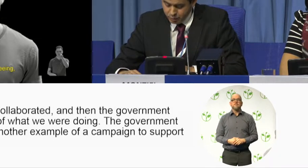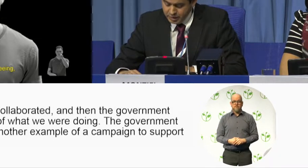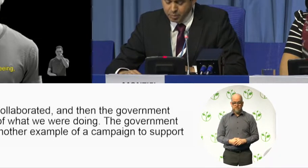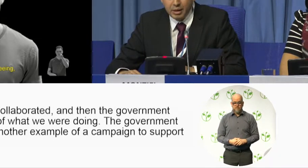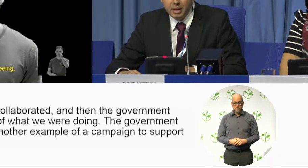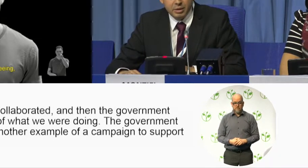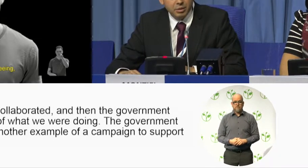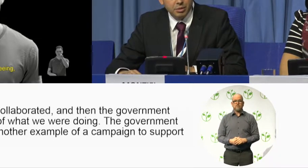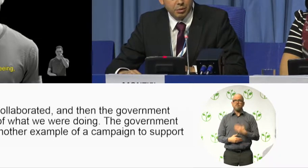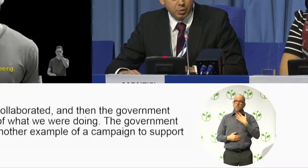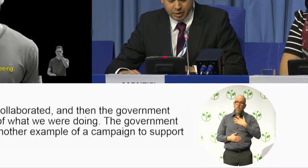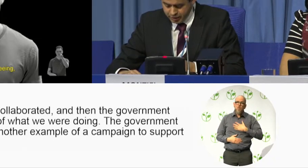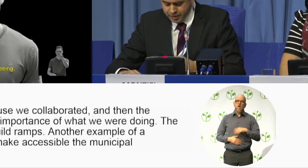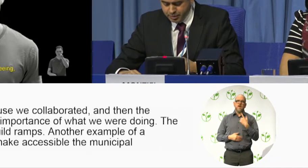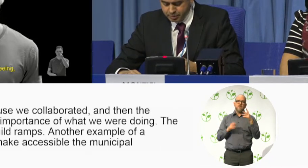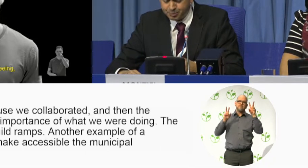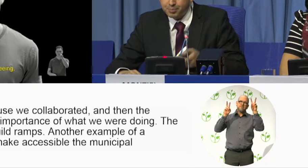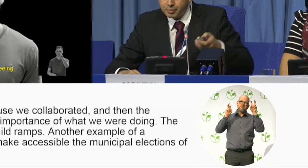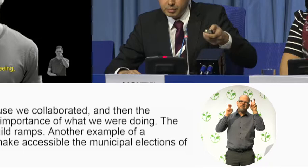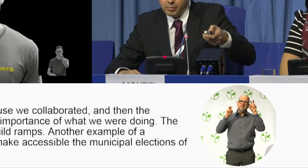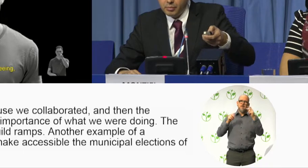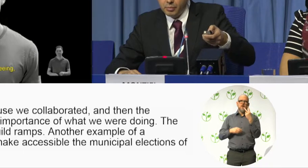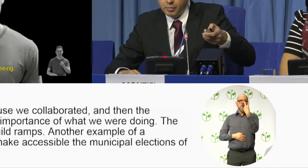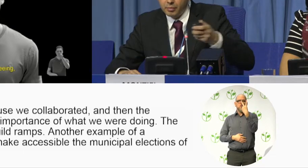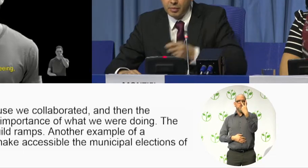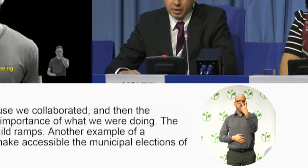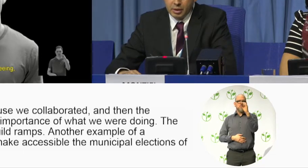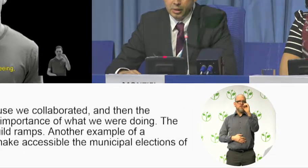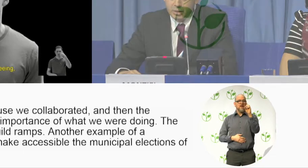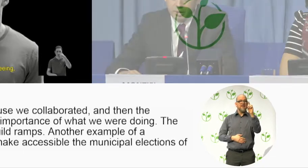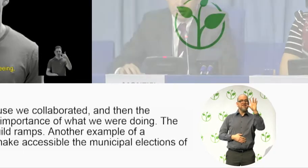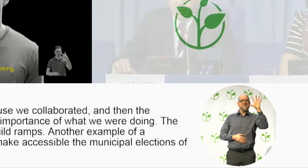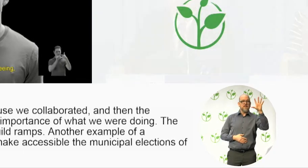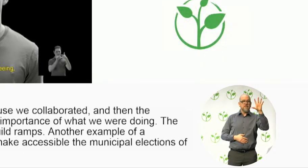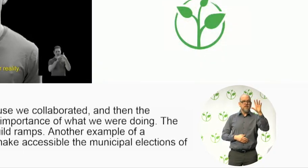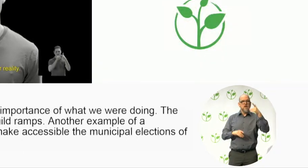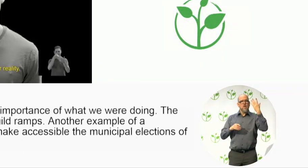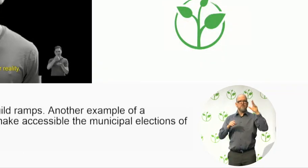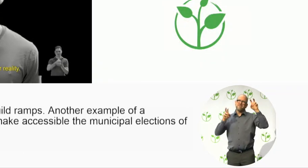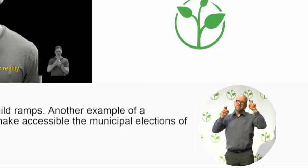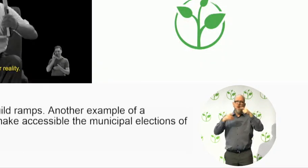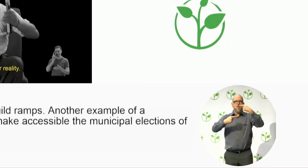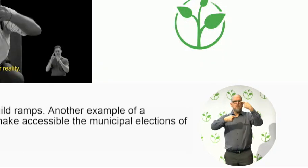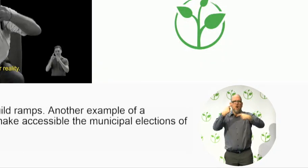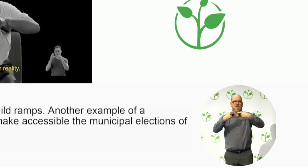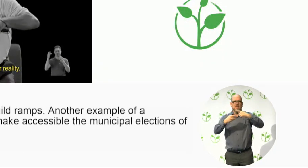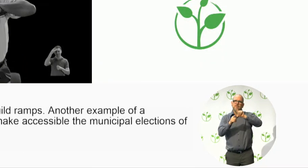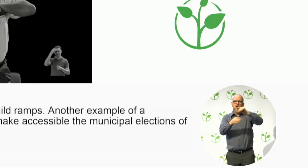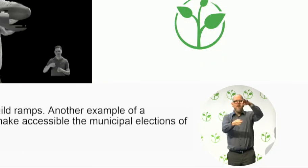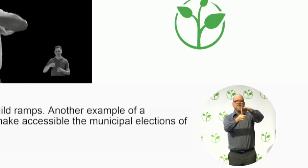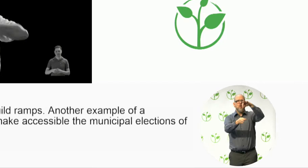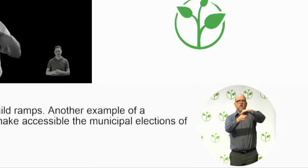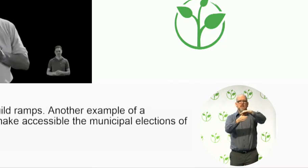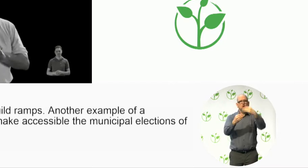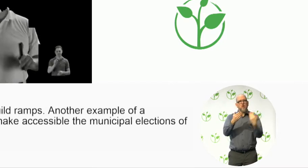las elecciones municipales de 2015. A vos, que no ver, te ayudó a mirar otra realidad.